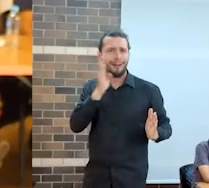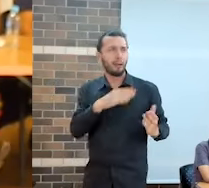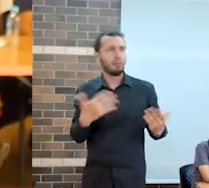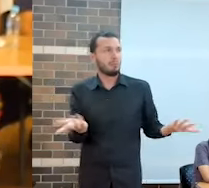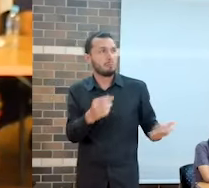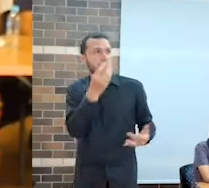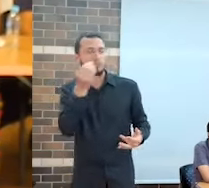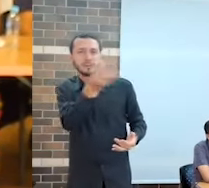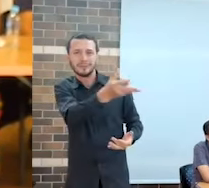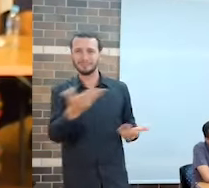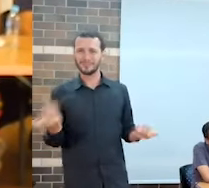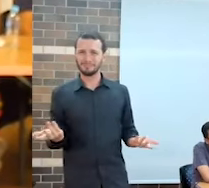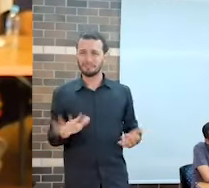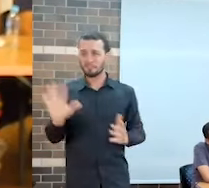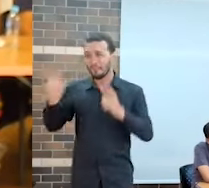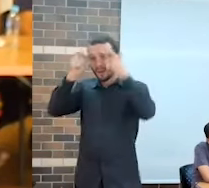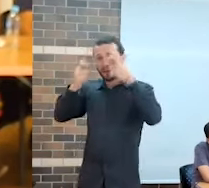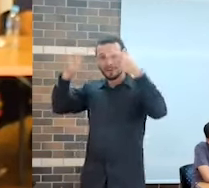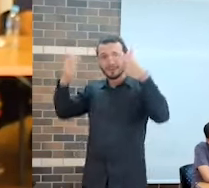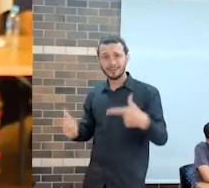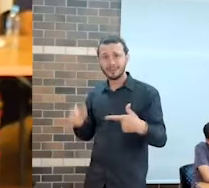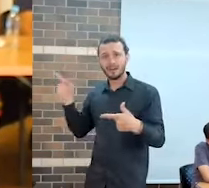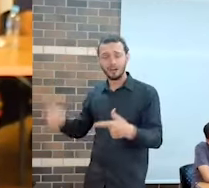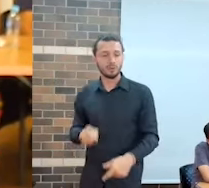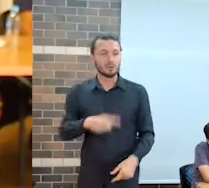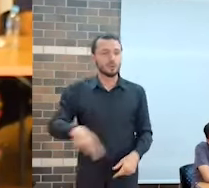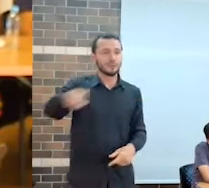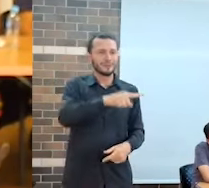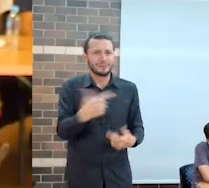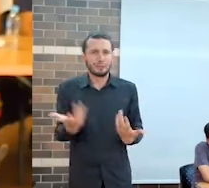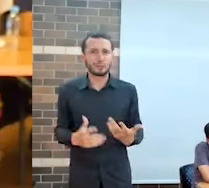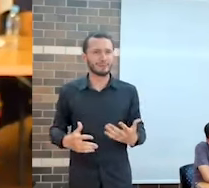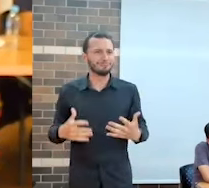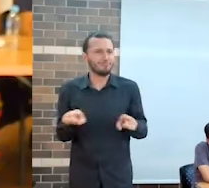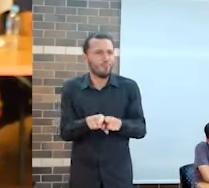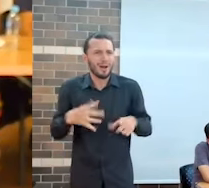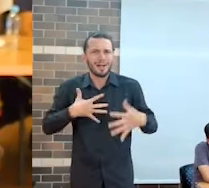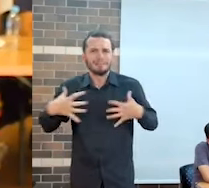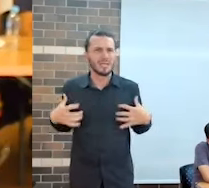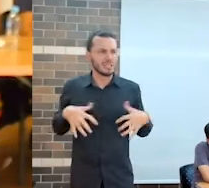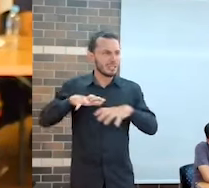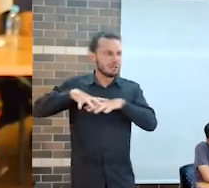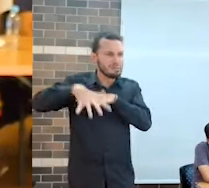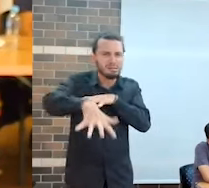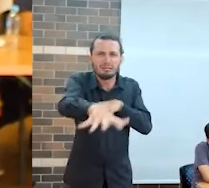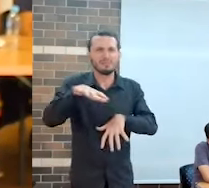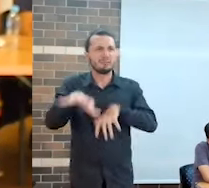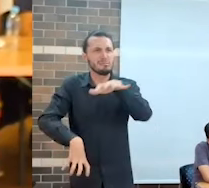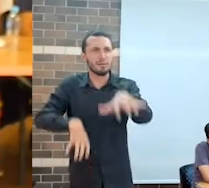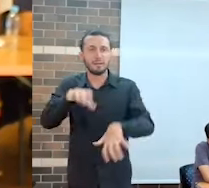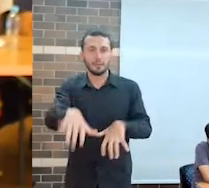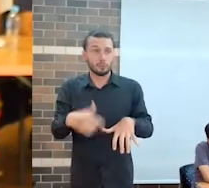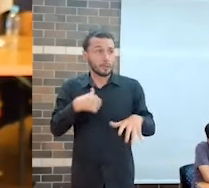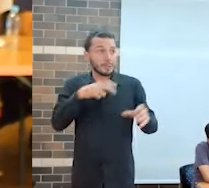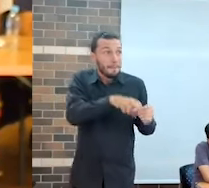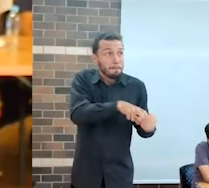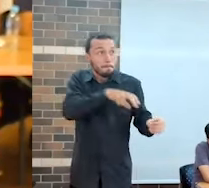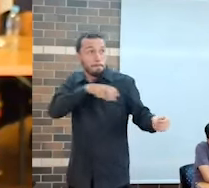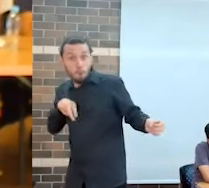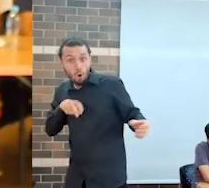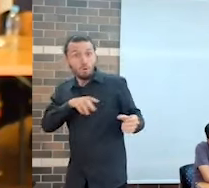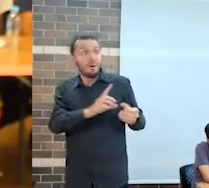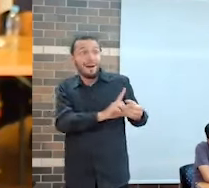éramos salvajes y que solo a través del desarraigo podíamos obtener la libertad. Nos contó la